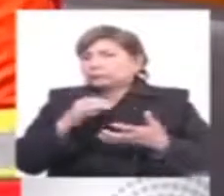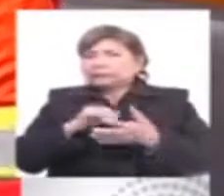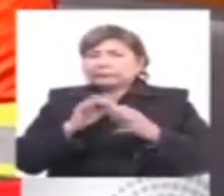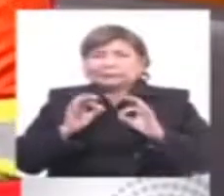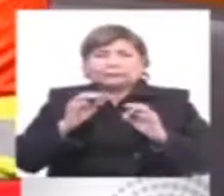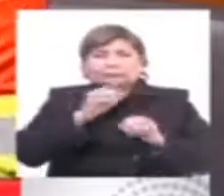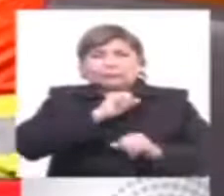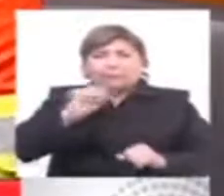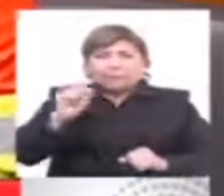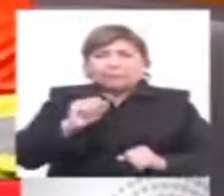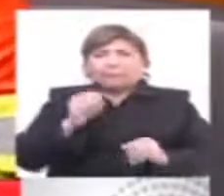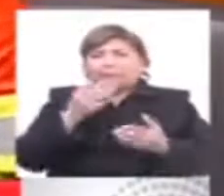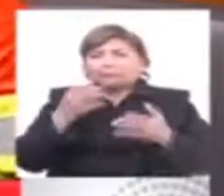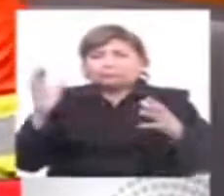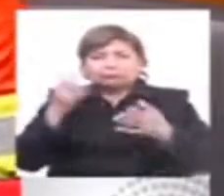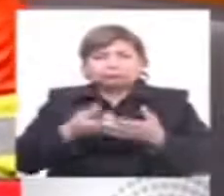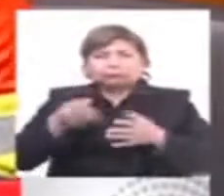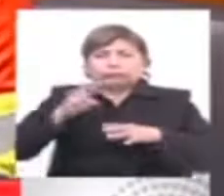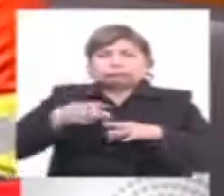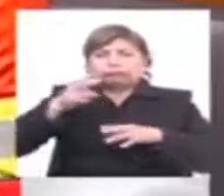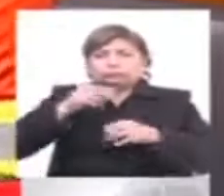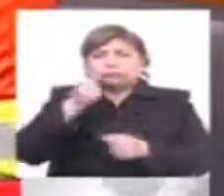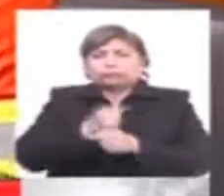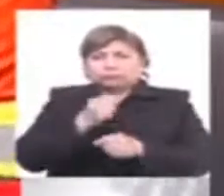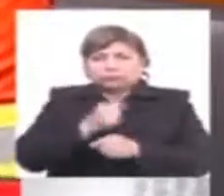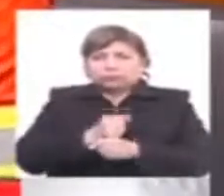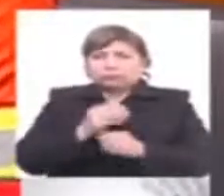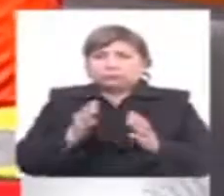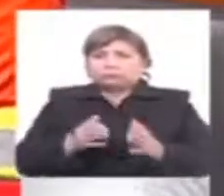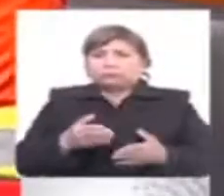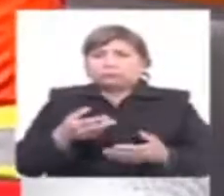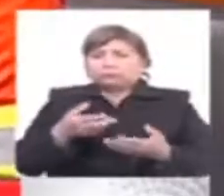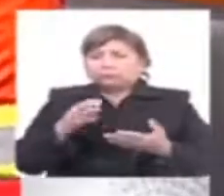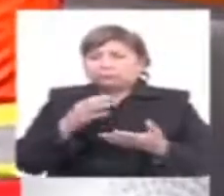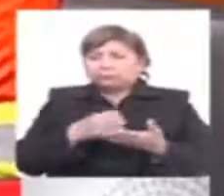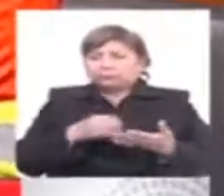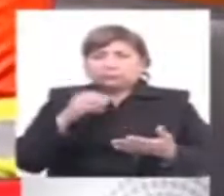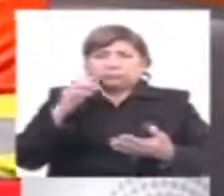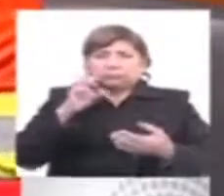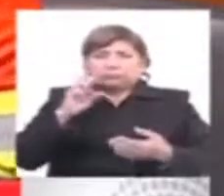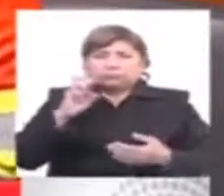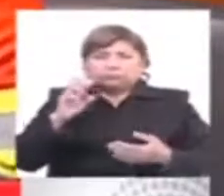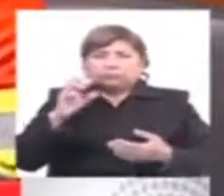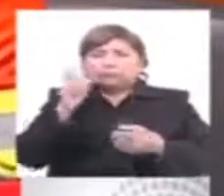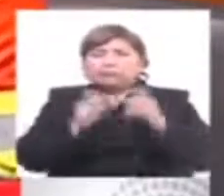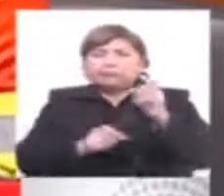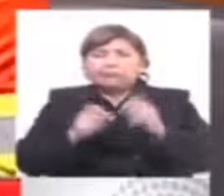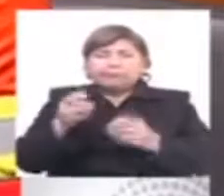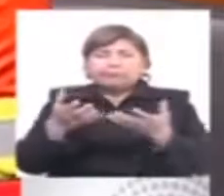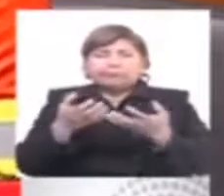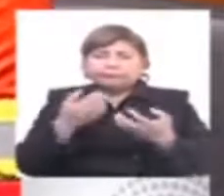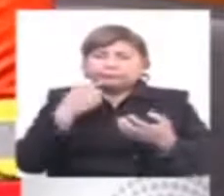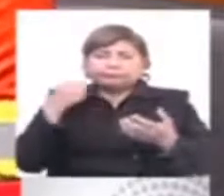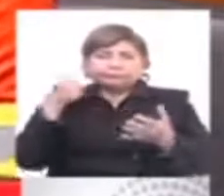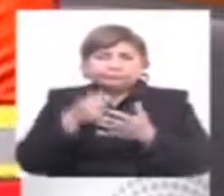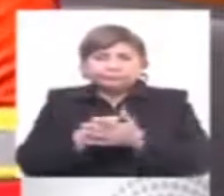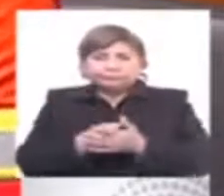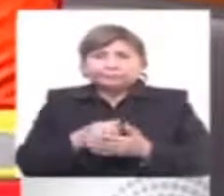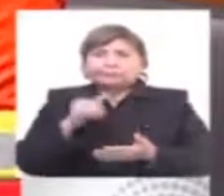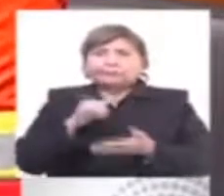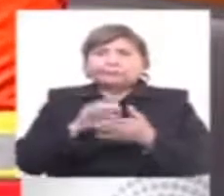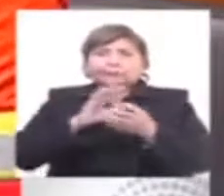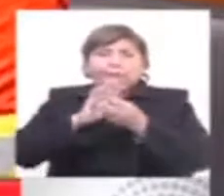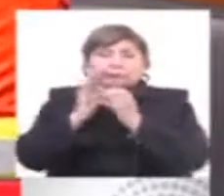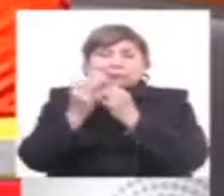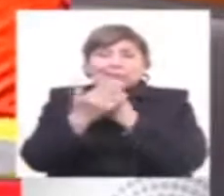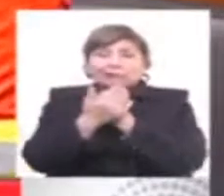estaremos en contra de los paquetazos antilaborales. Paquetazos que la derecha y sus agentes quieren impulsar